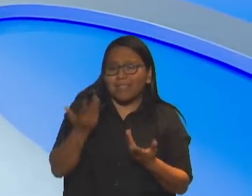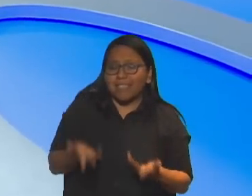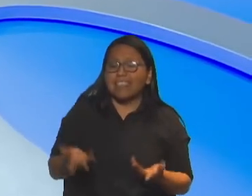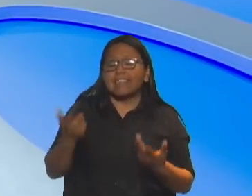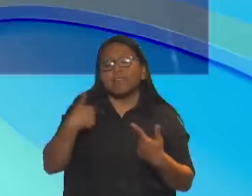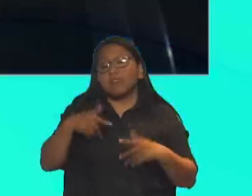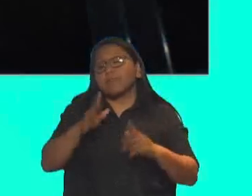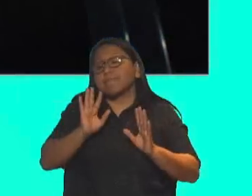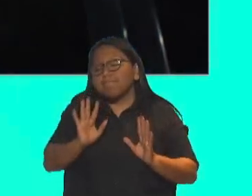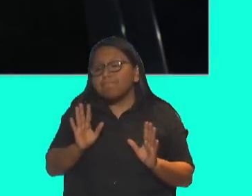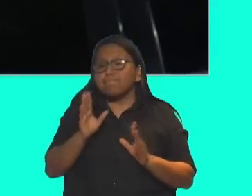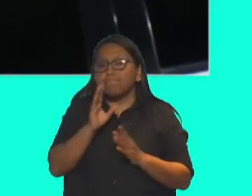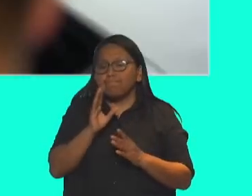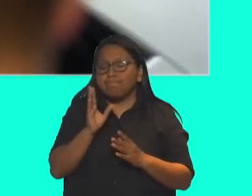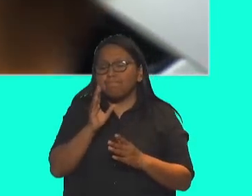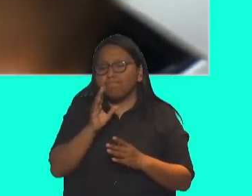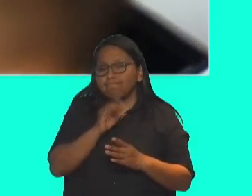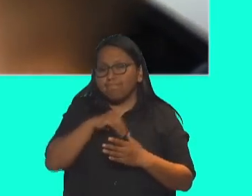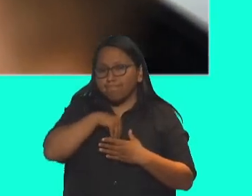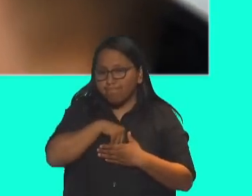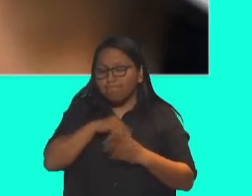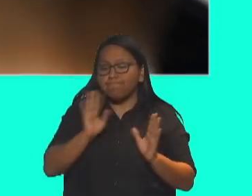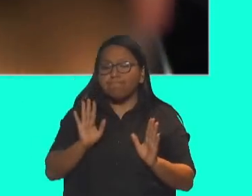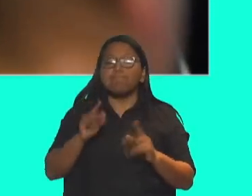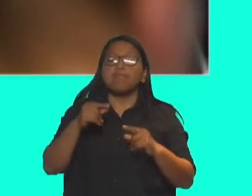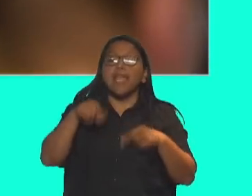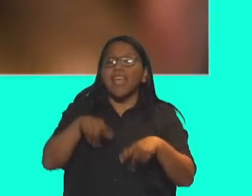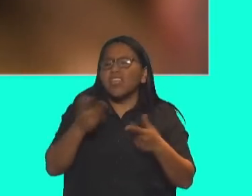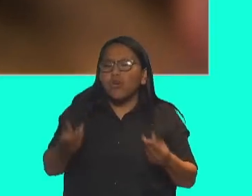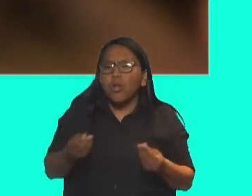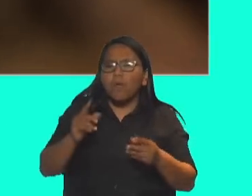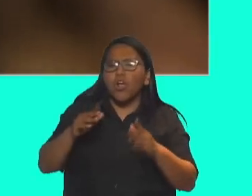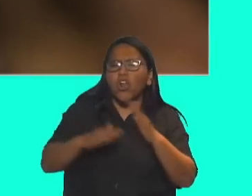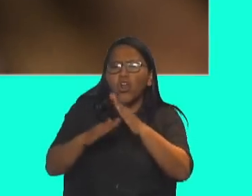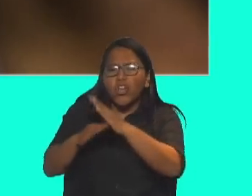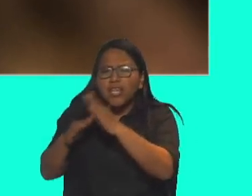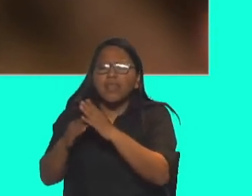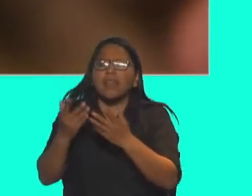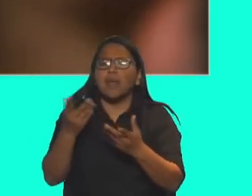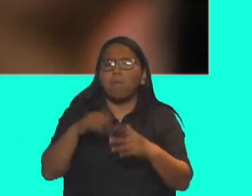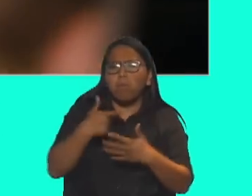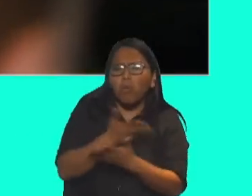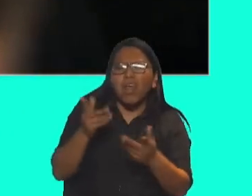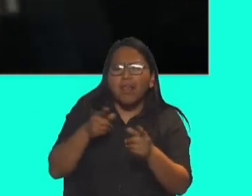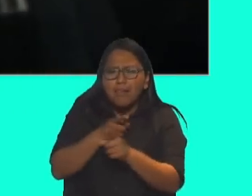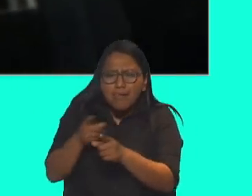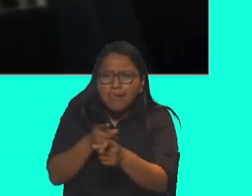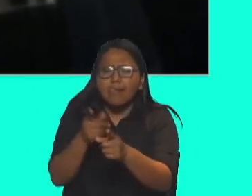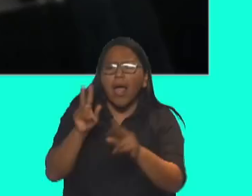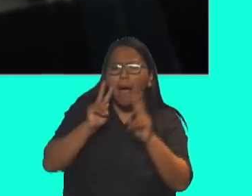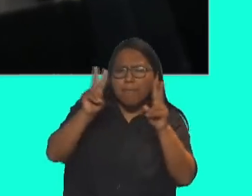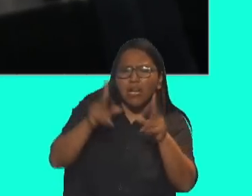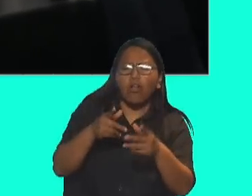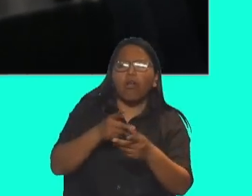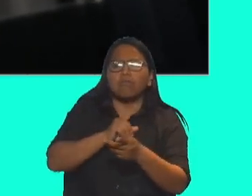releva de muchos comentarios esto está en la zaga de lo que hicieron con los líderes populares históricamente en argentina persiguieron al general perón lo